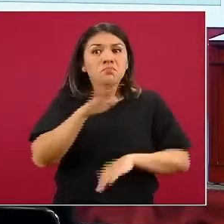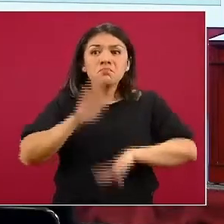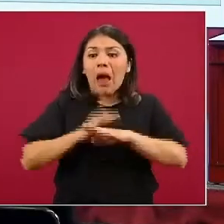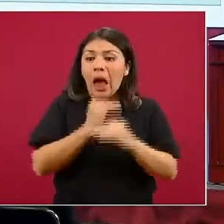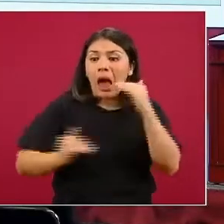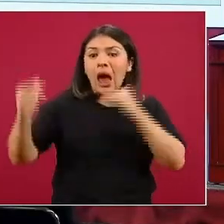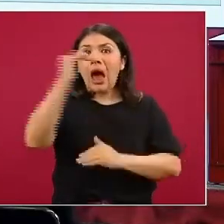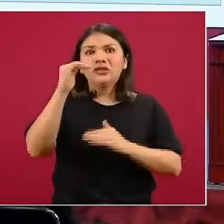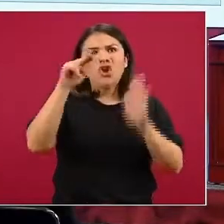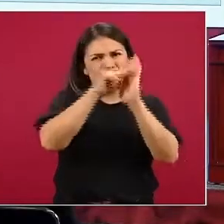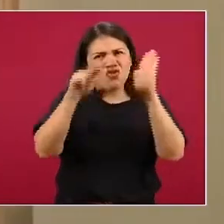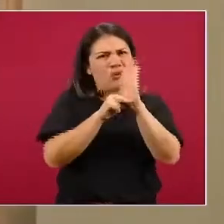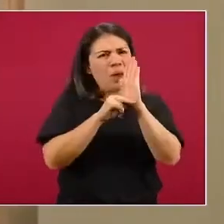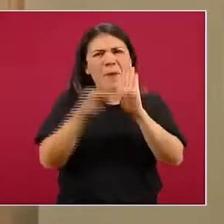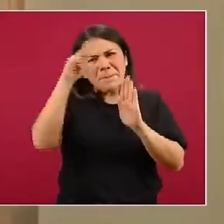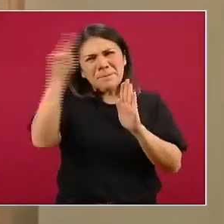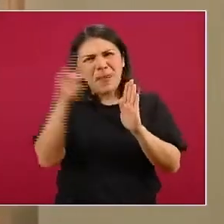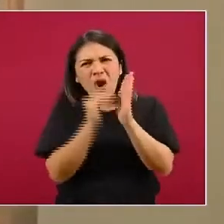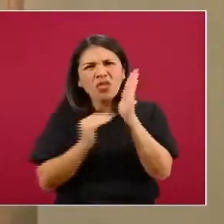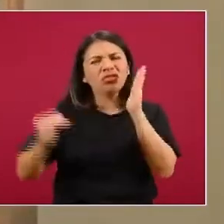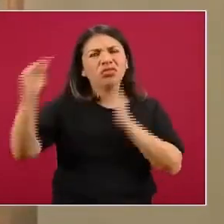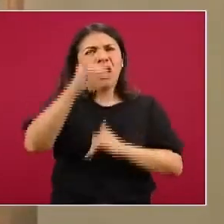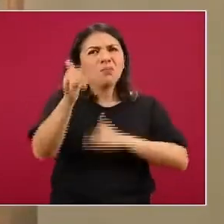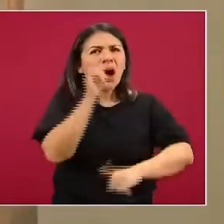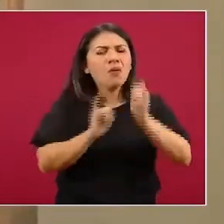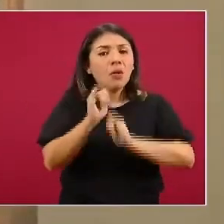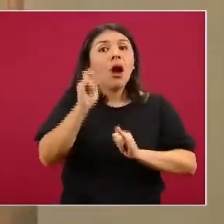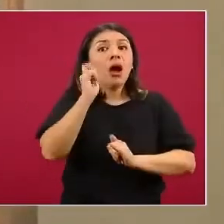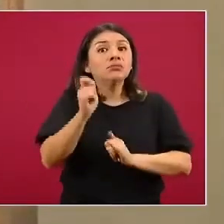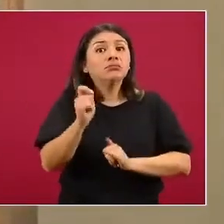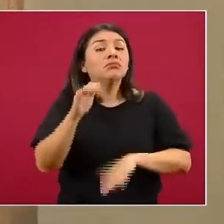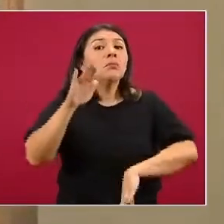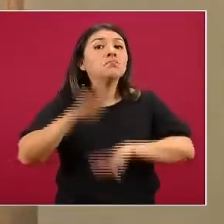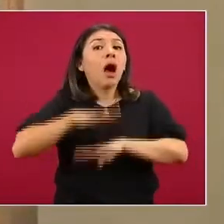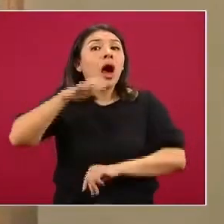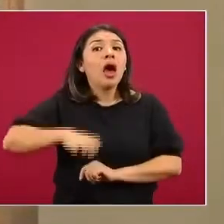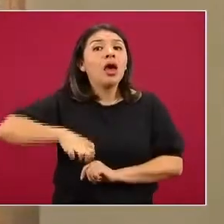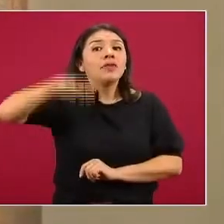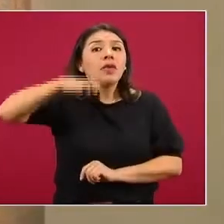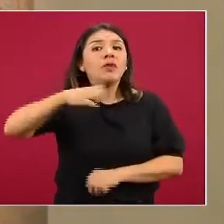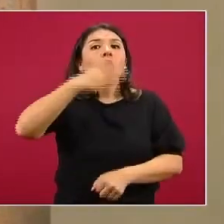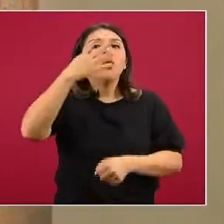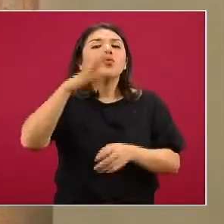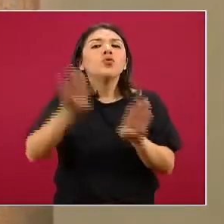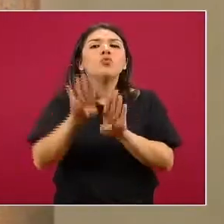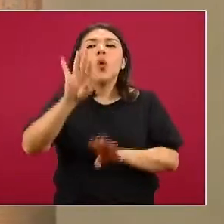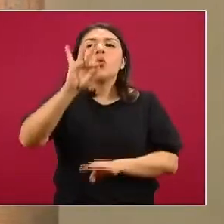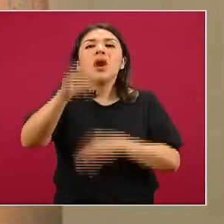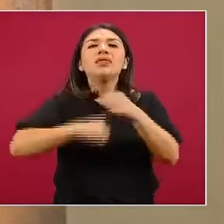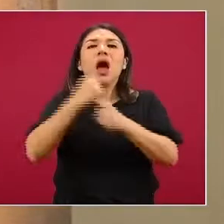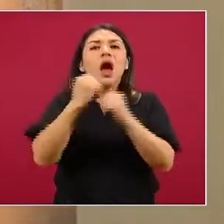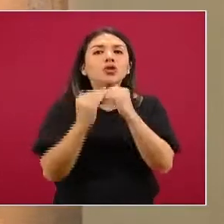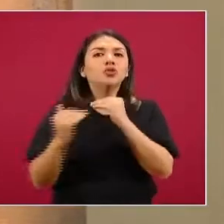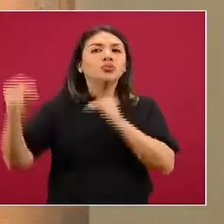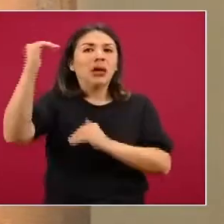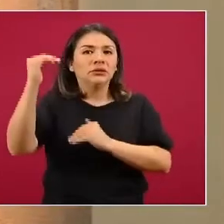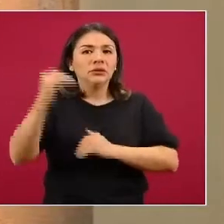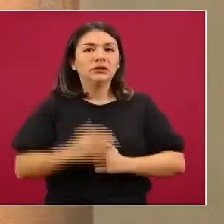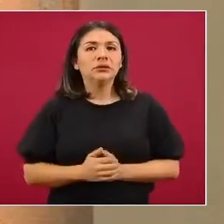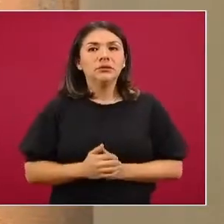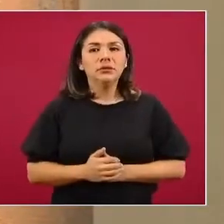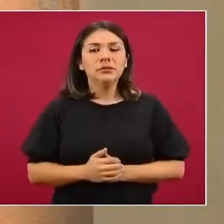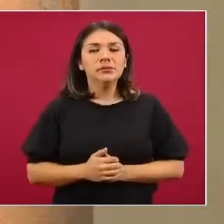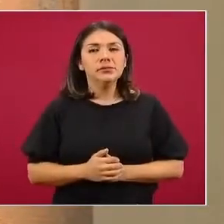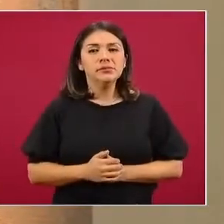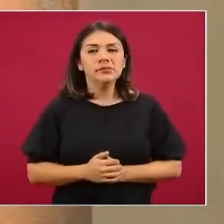arriba de la norma, se vio incrementado en la población de la cuarta década de la vida. Siguiente, por favor.